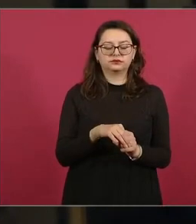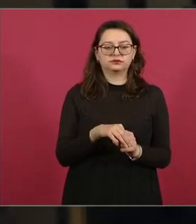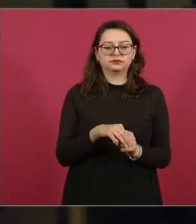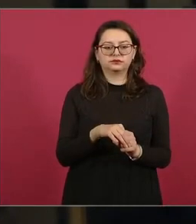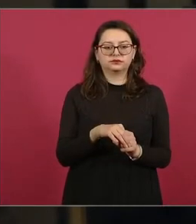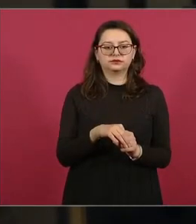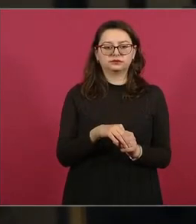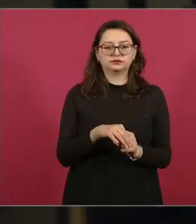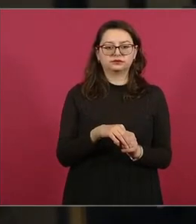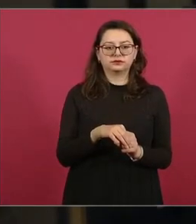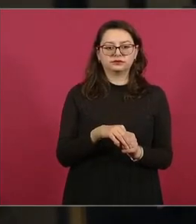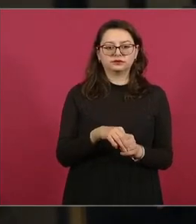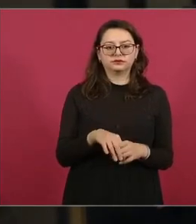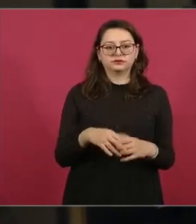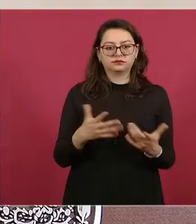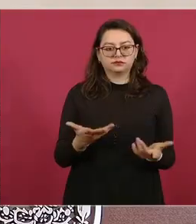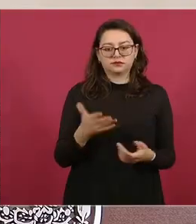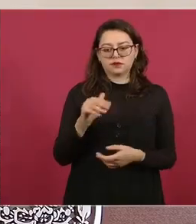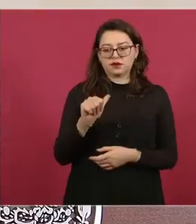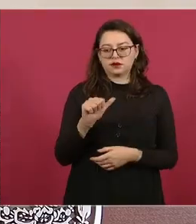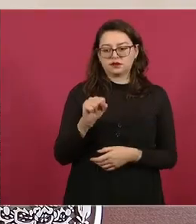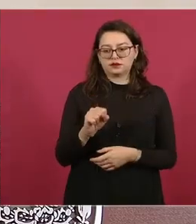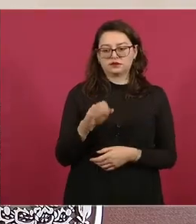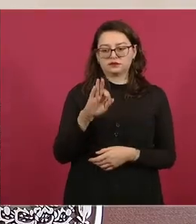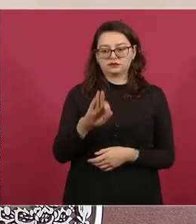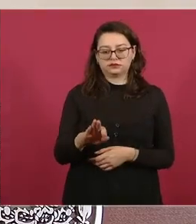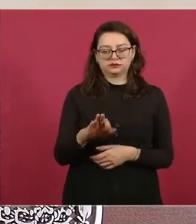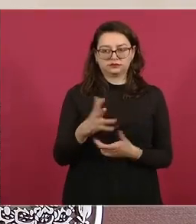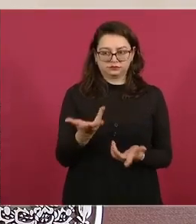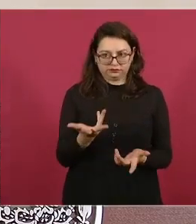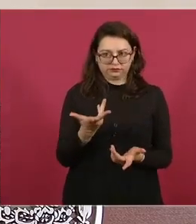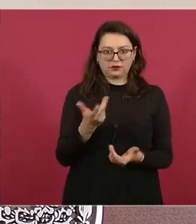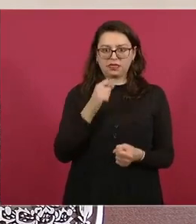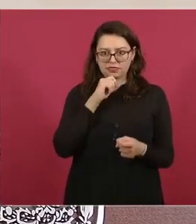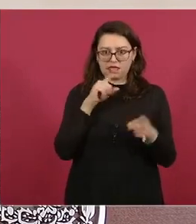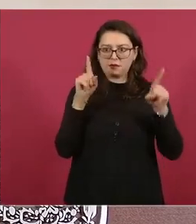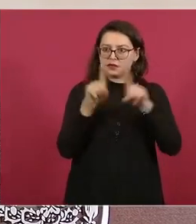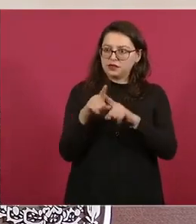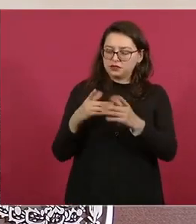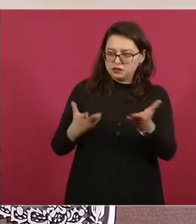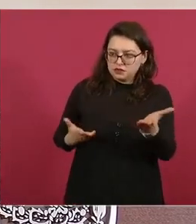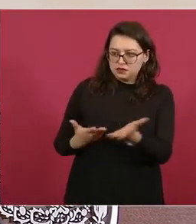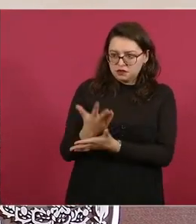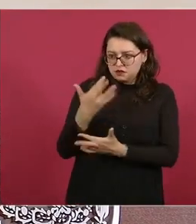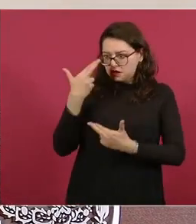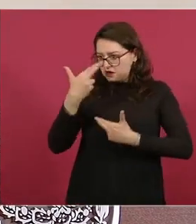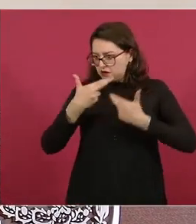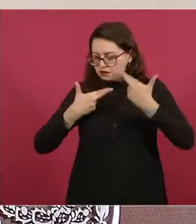la Auditoría Superior de la Federación participe,